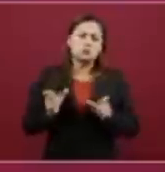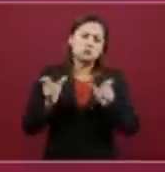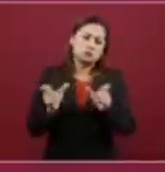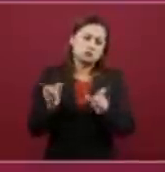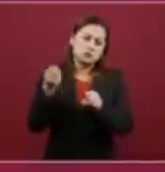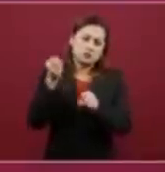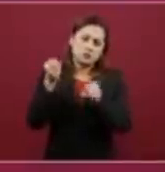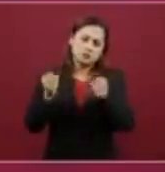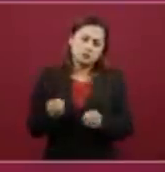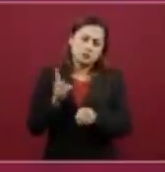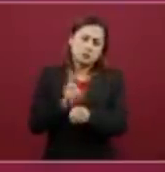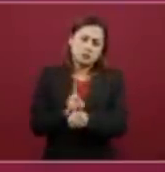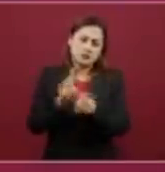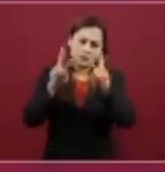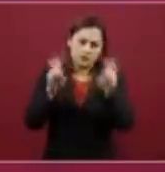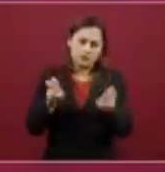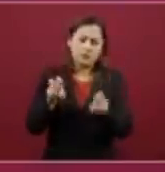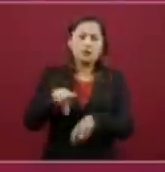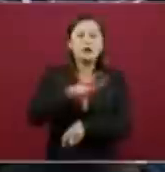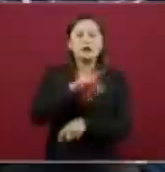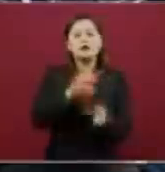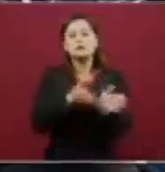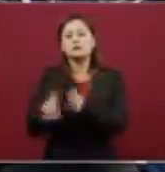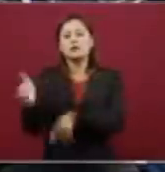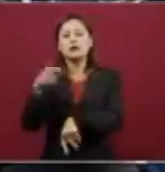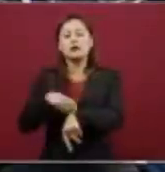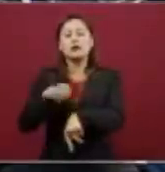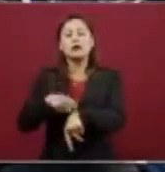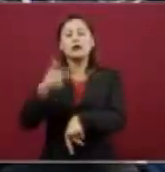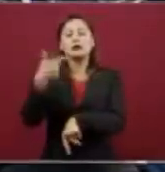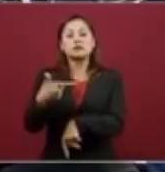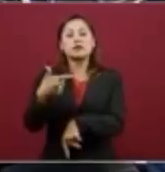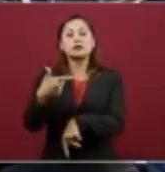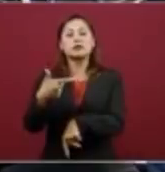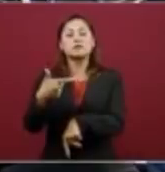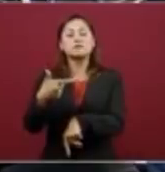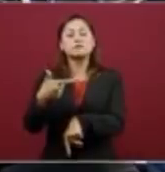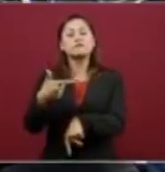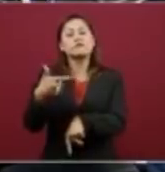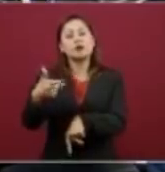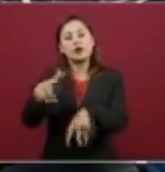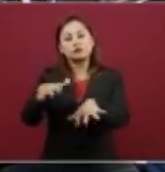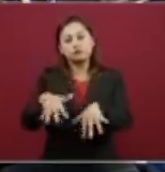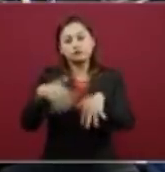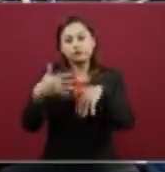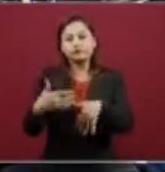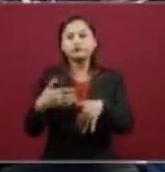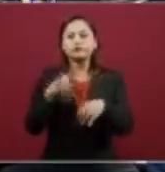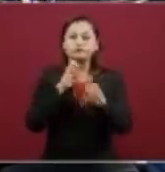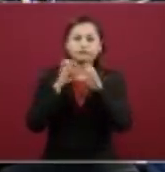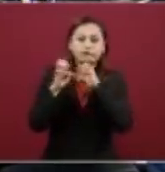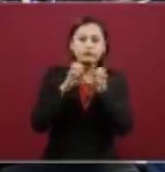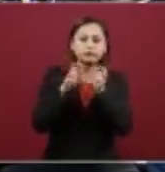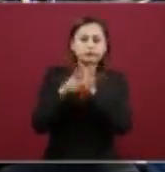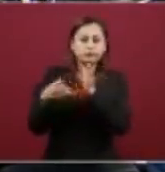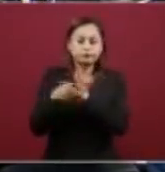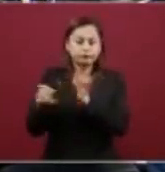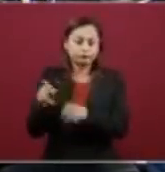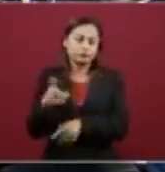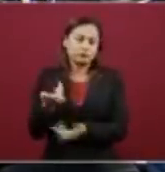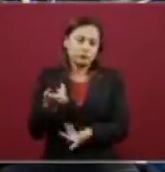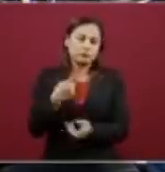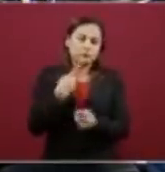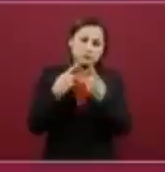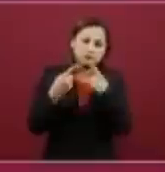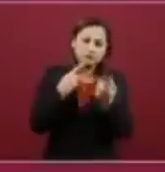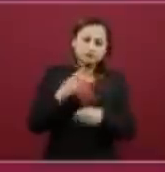después de las 7 va a ser la conferencia de prensa. Mañana sí hay aquí en la mañana, que vamos